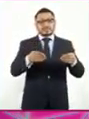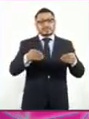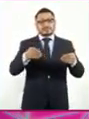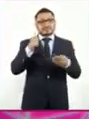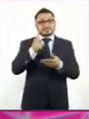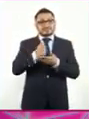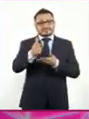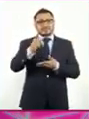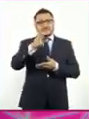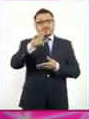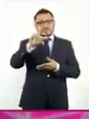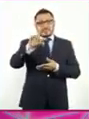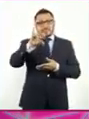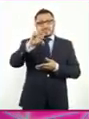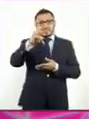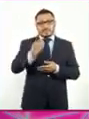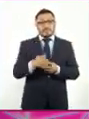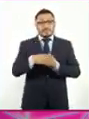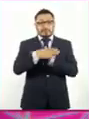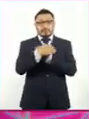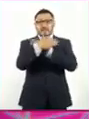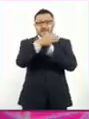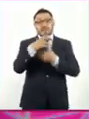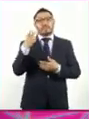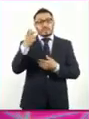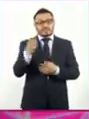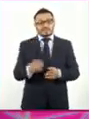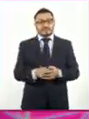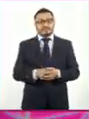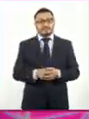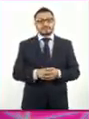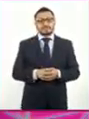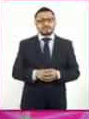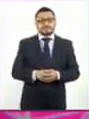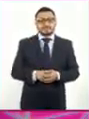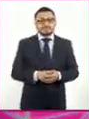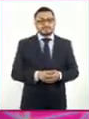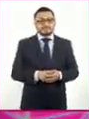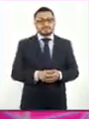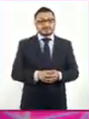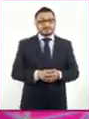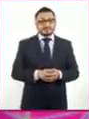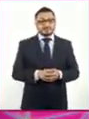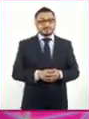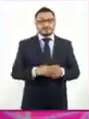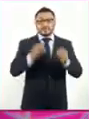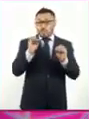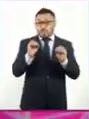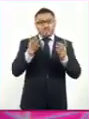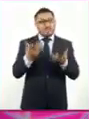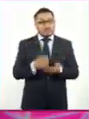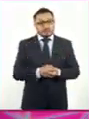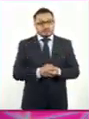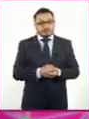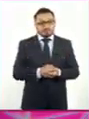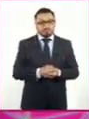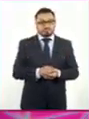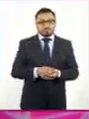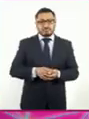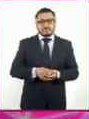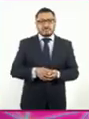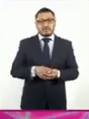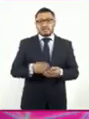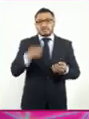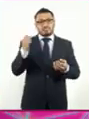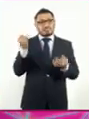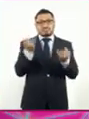ayuda de un clip, o con ayuda puede ser